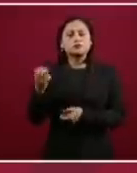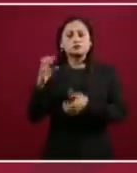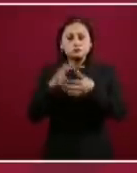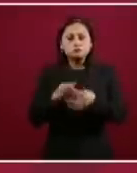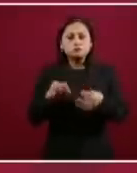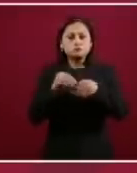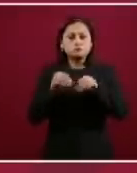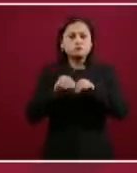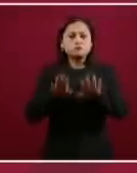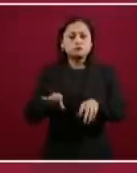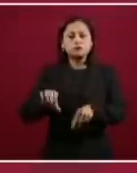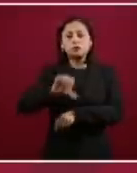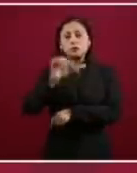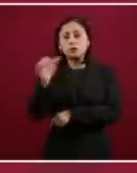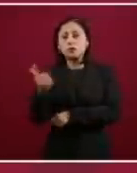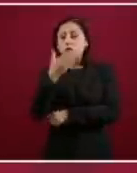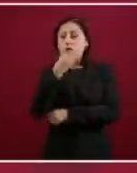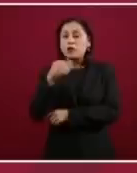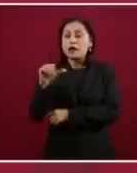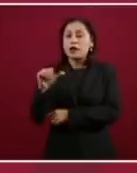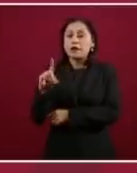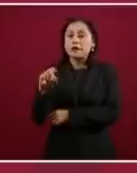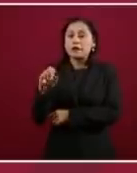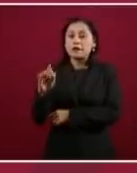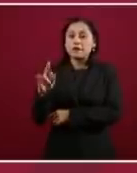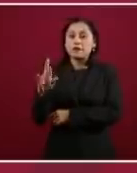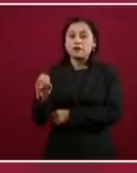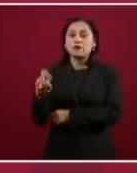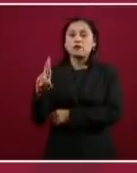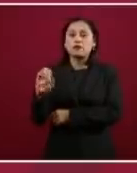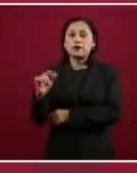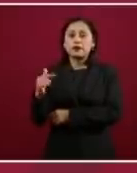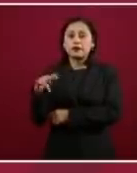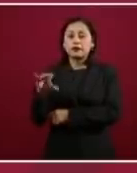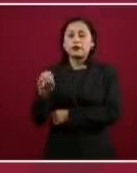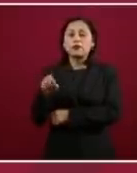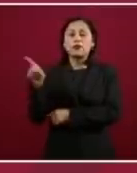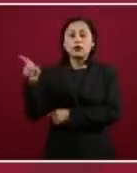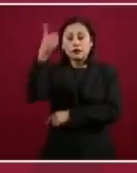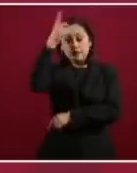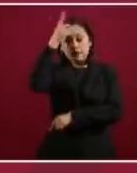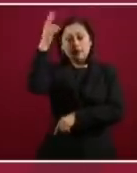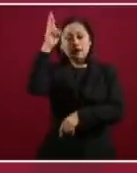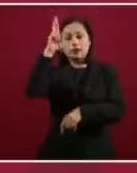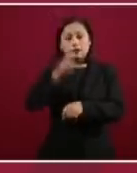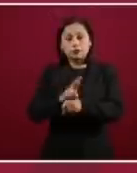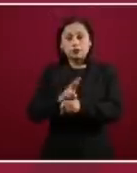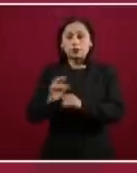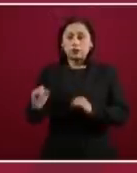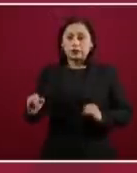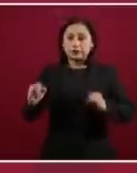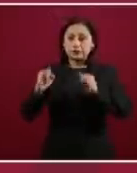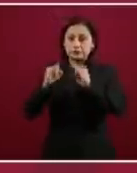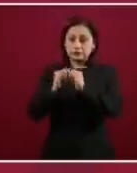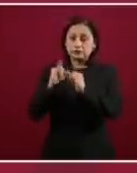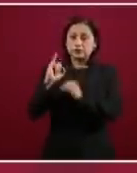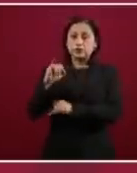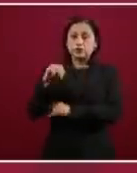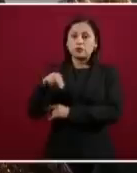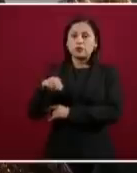Adelfo Regino, que es el director del Instituto Nacional de Pueblos